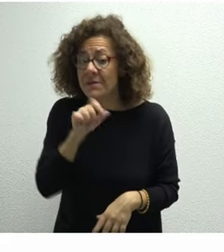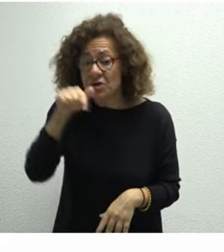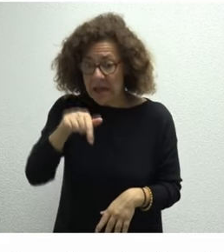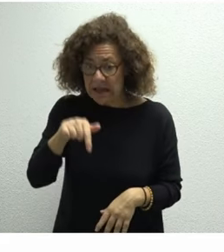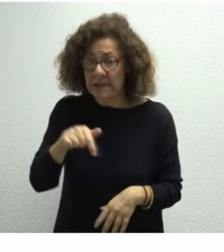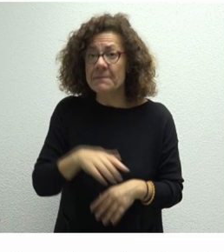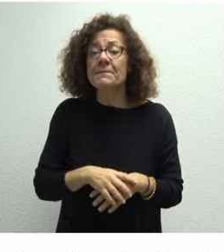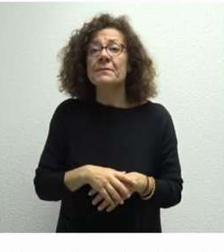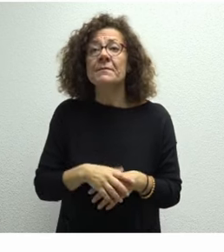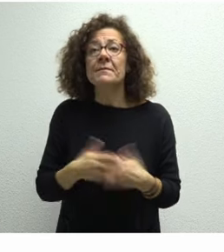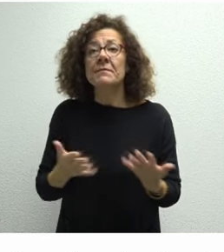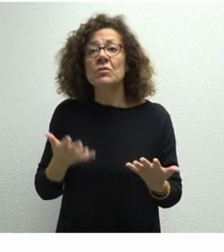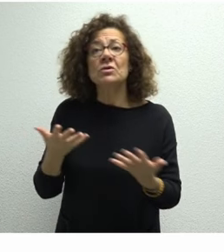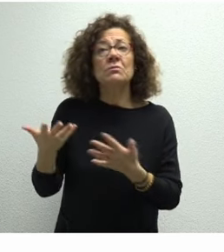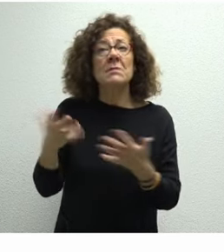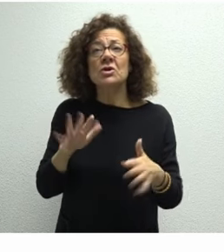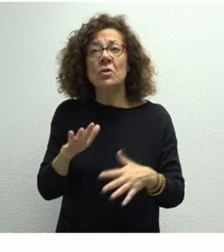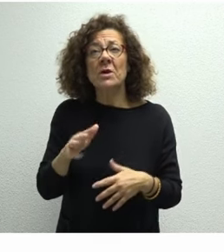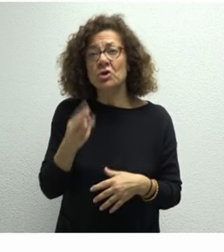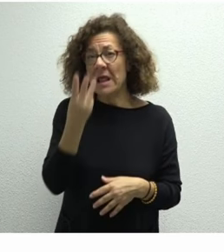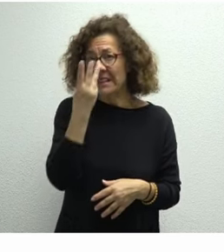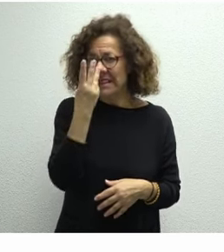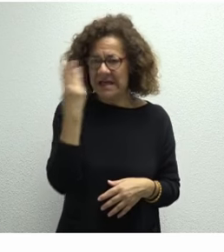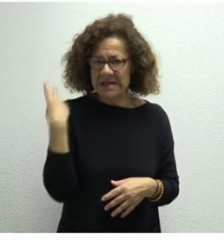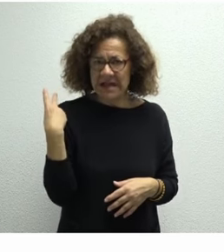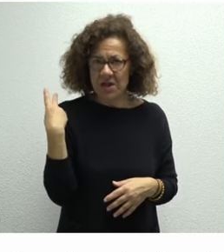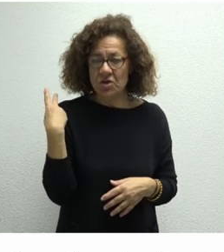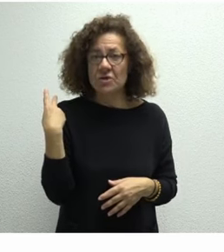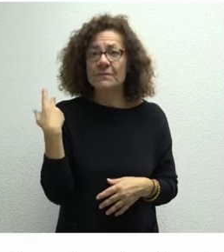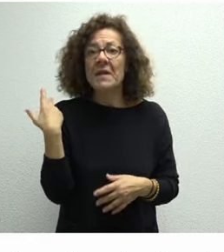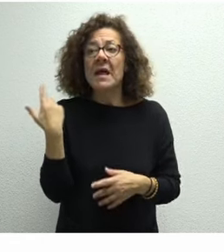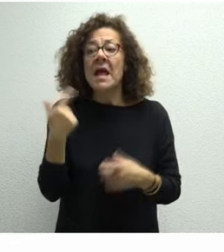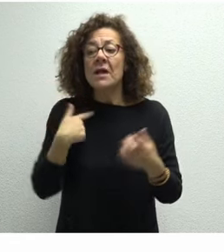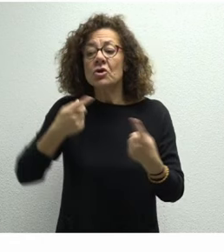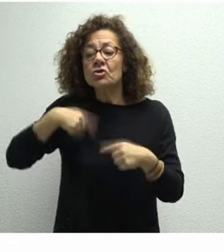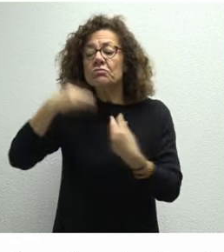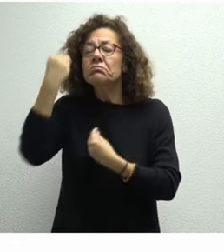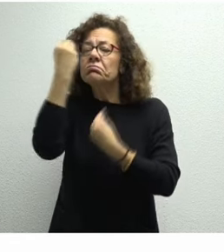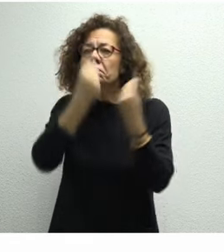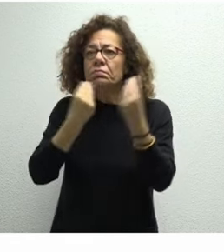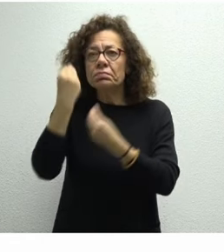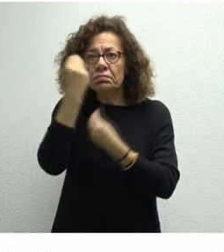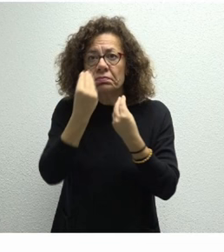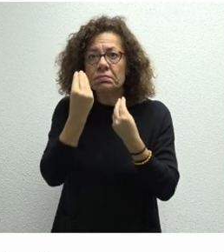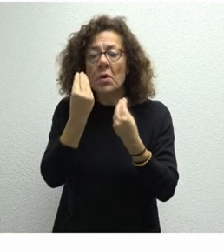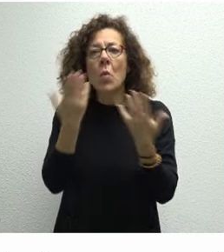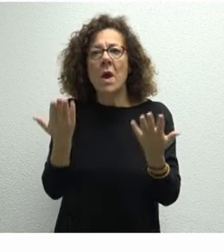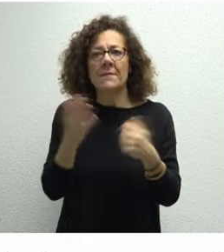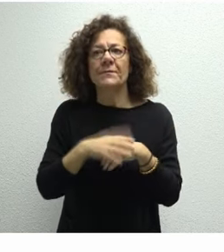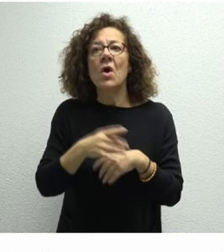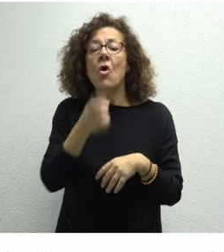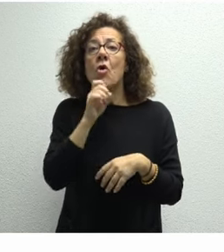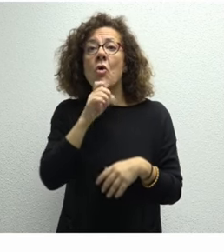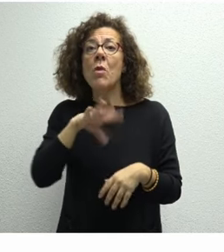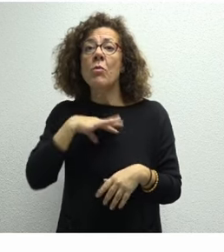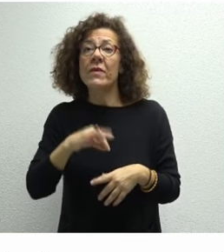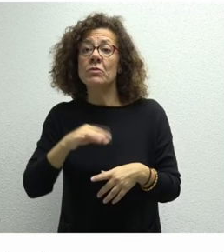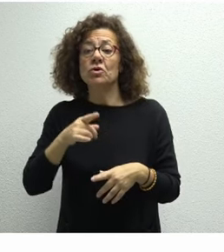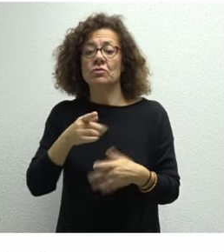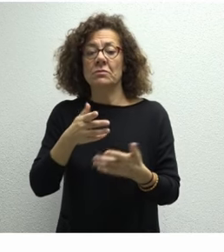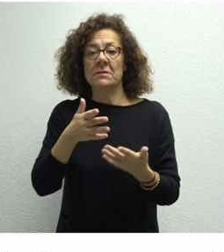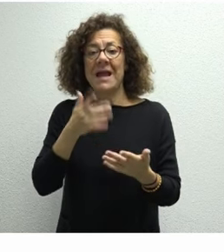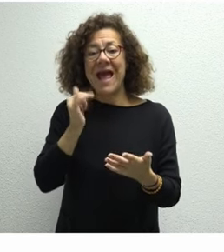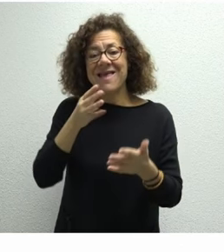vosotros Pues más o menos desde hace 3 años no el planteamiento que nos hicimos eh fue el siguiente Cómo podemos posibilitar que